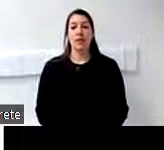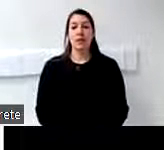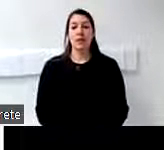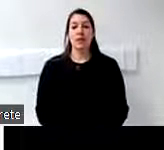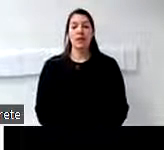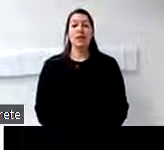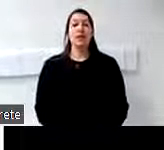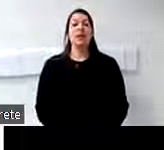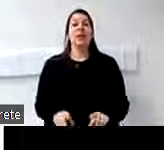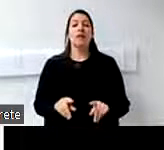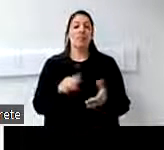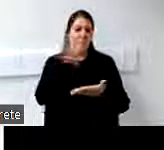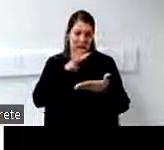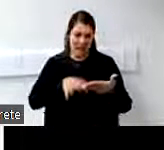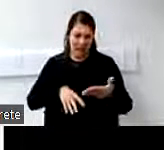No vamos a leerla acá,